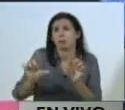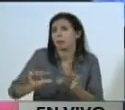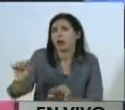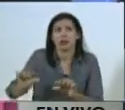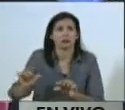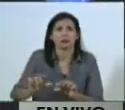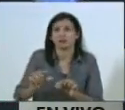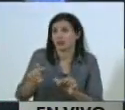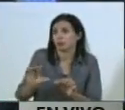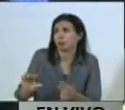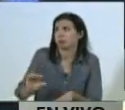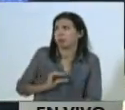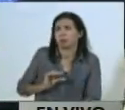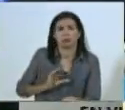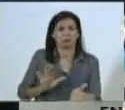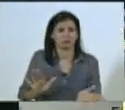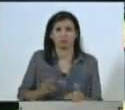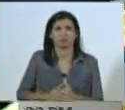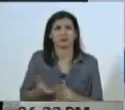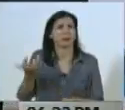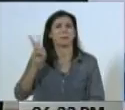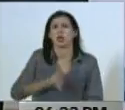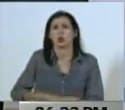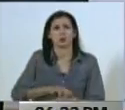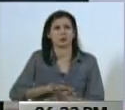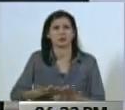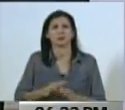petroleros nunca antes visto.